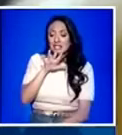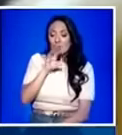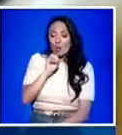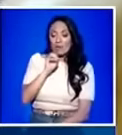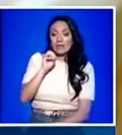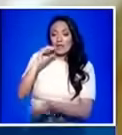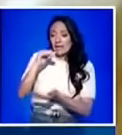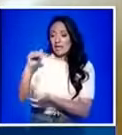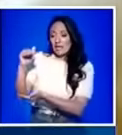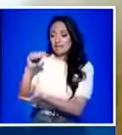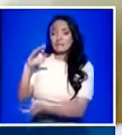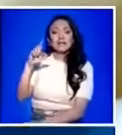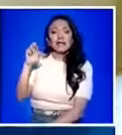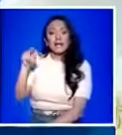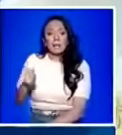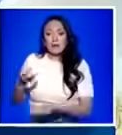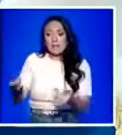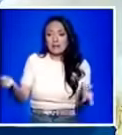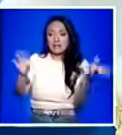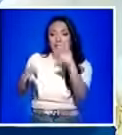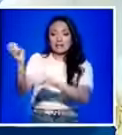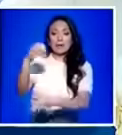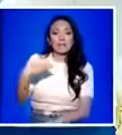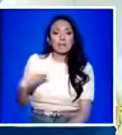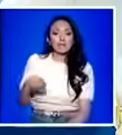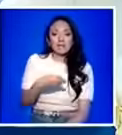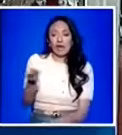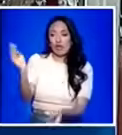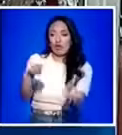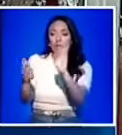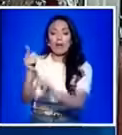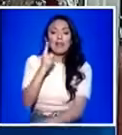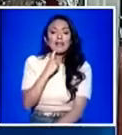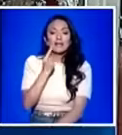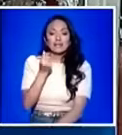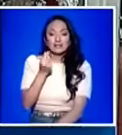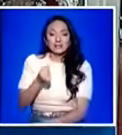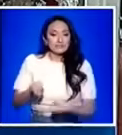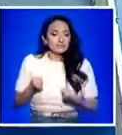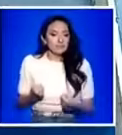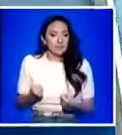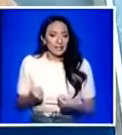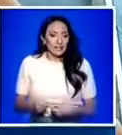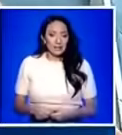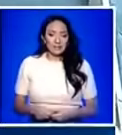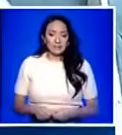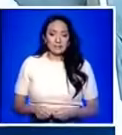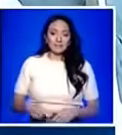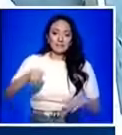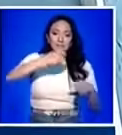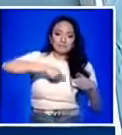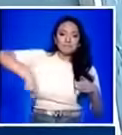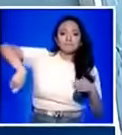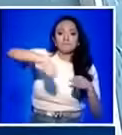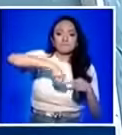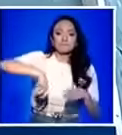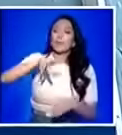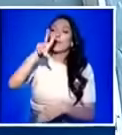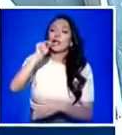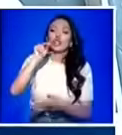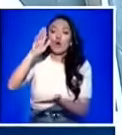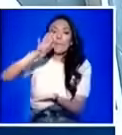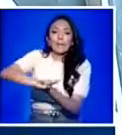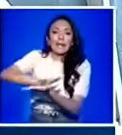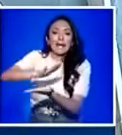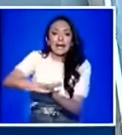crema, finalmente 50 libras de pescado para que tome sabor y agarre fuerza. Se le mece para evitar que se sienten